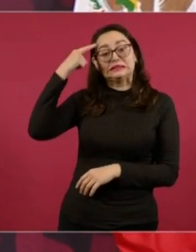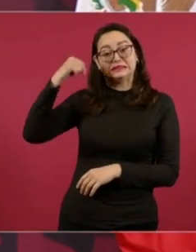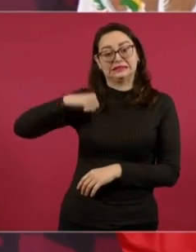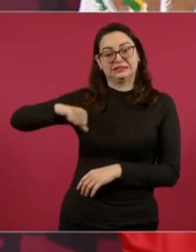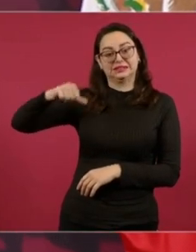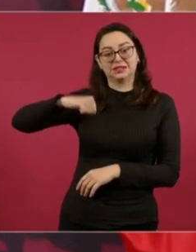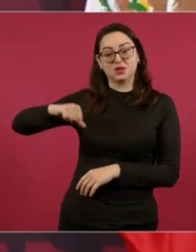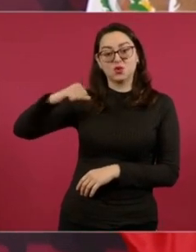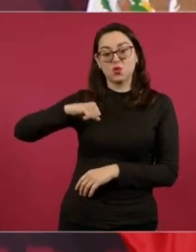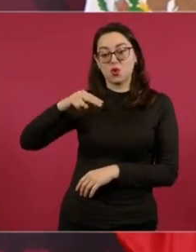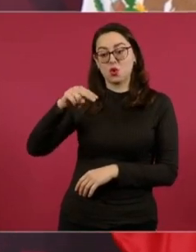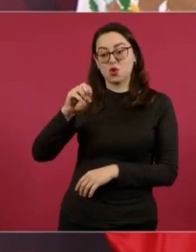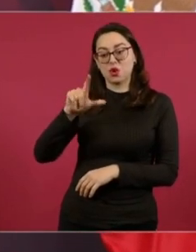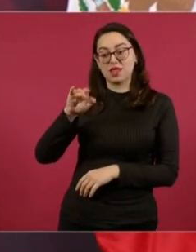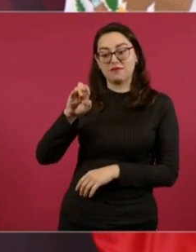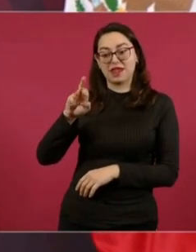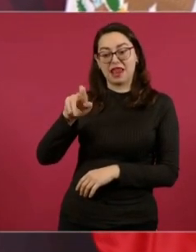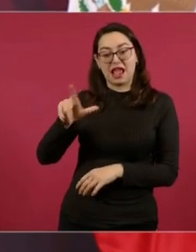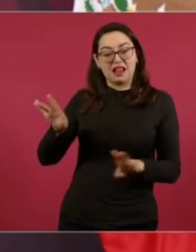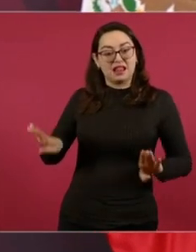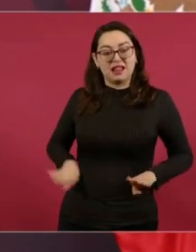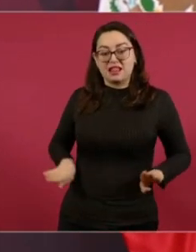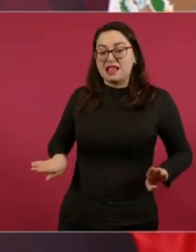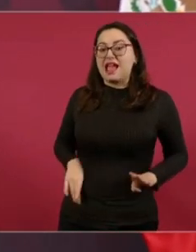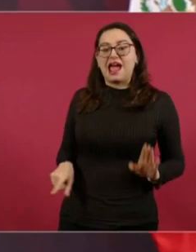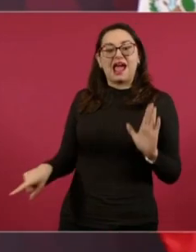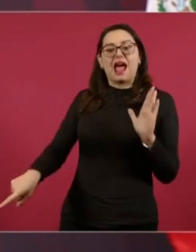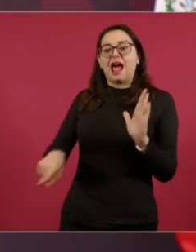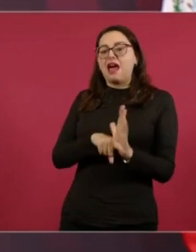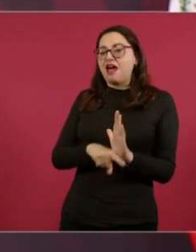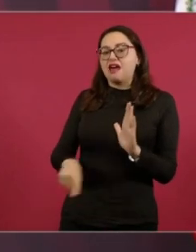son muy pesimistas.